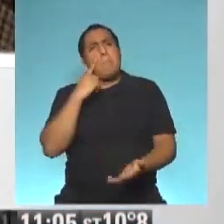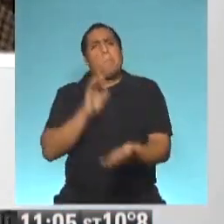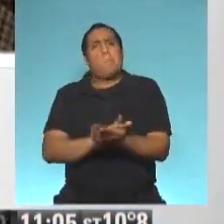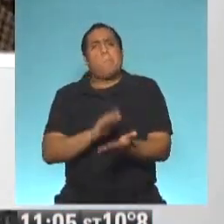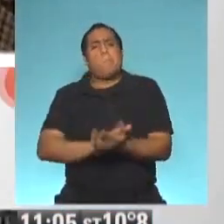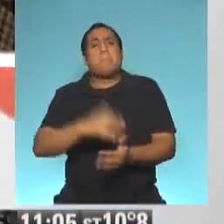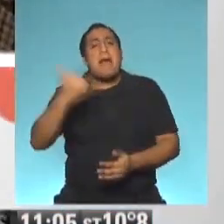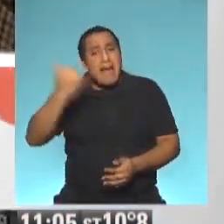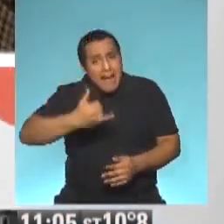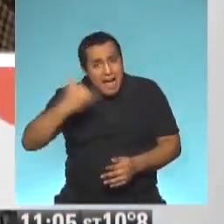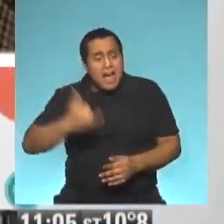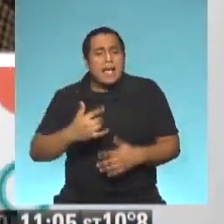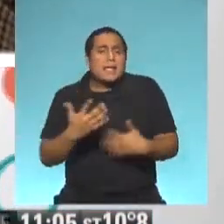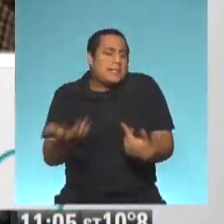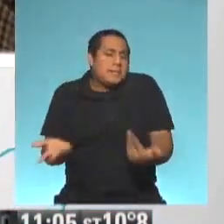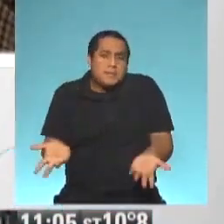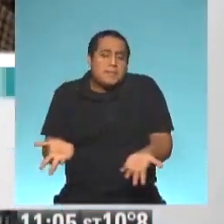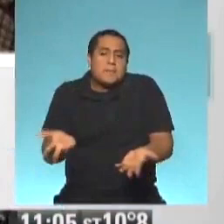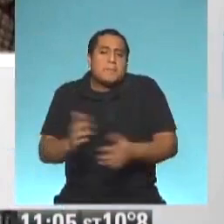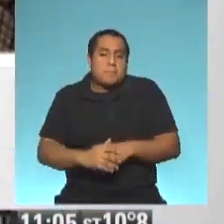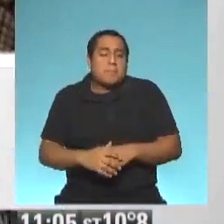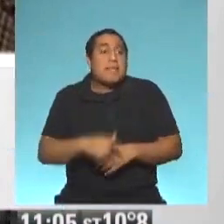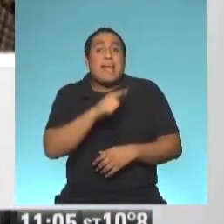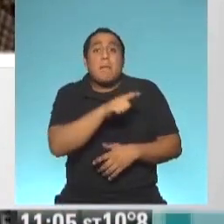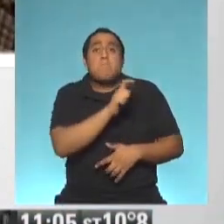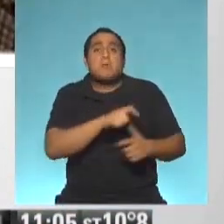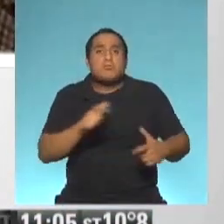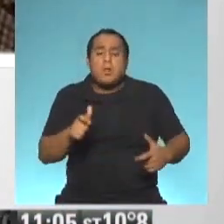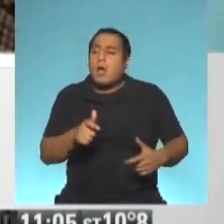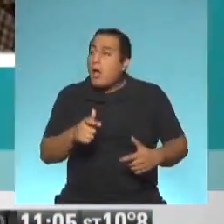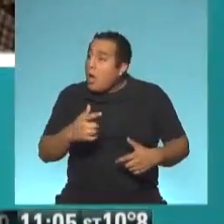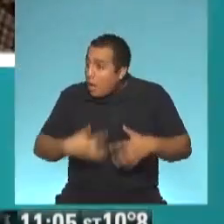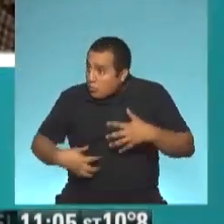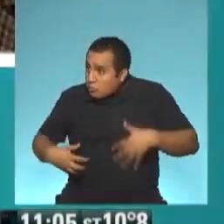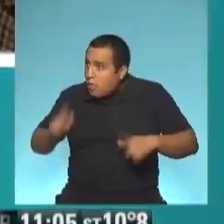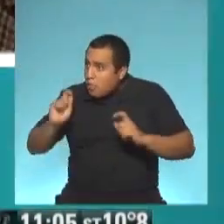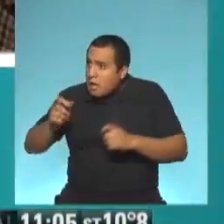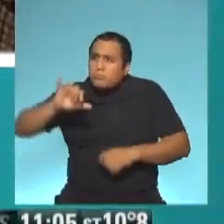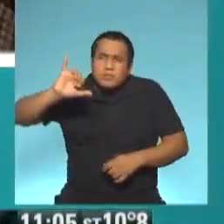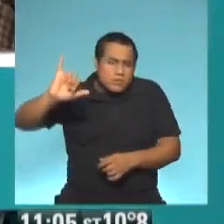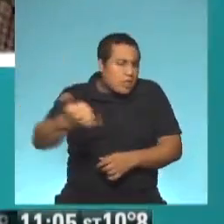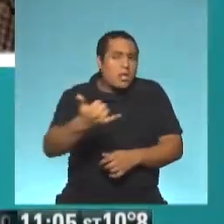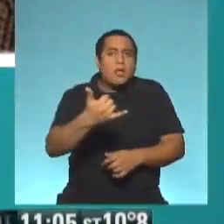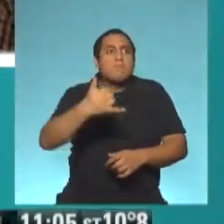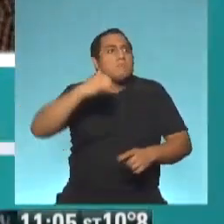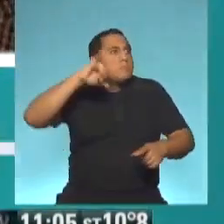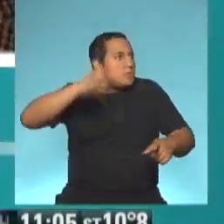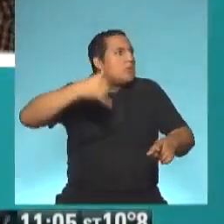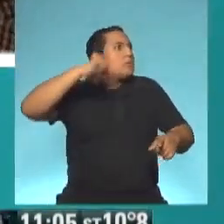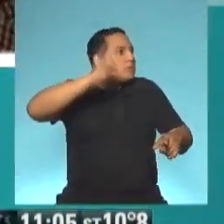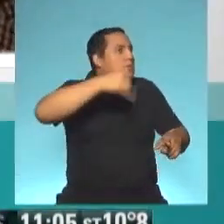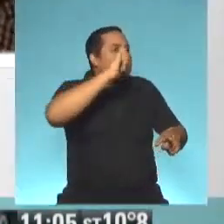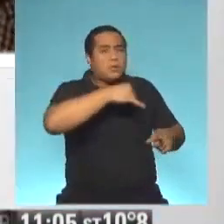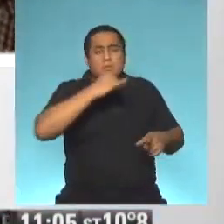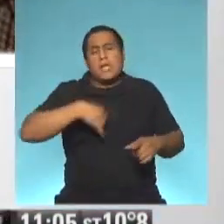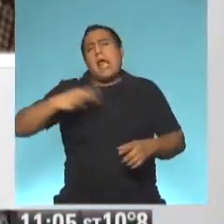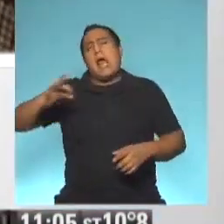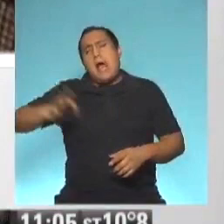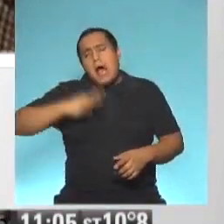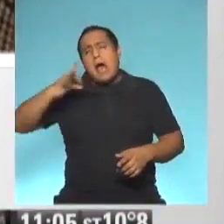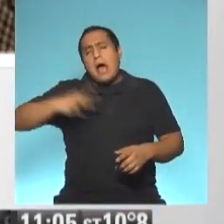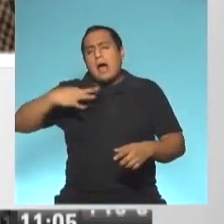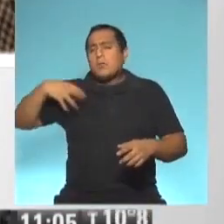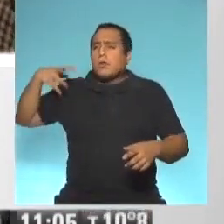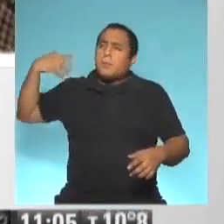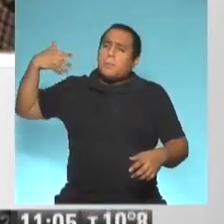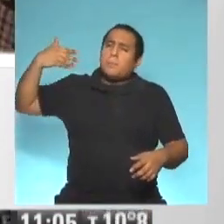de que, digamos, la actitud frente a la donación ha sido la de aceptación. A lo largo de muchos años es un tema que ha